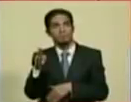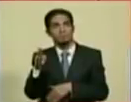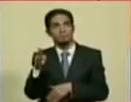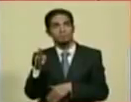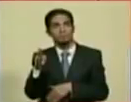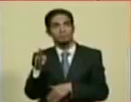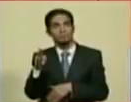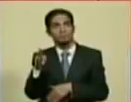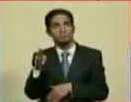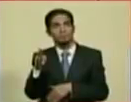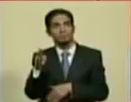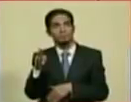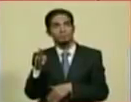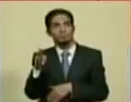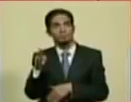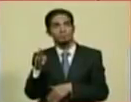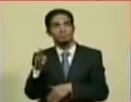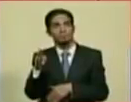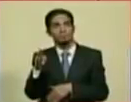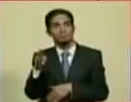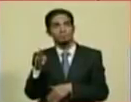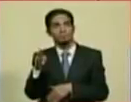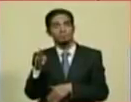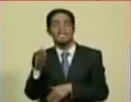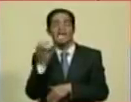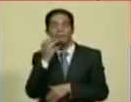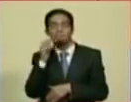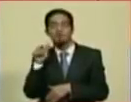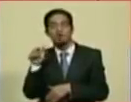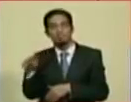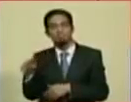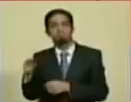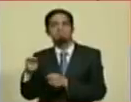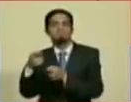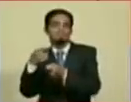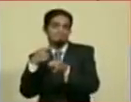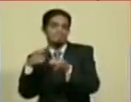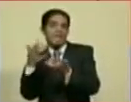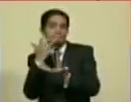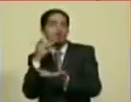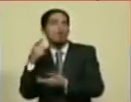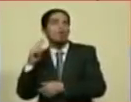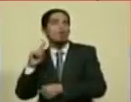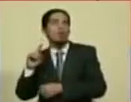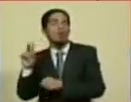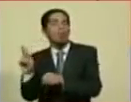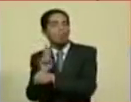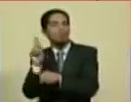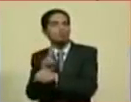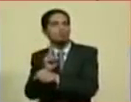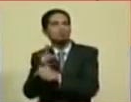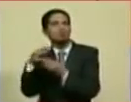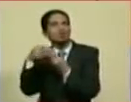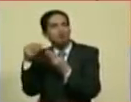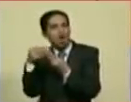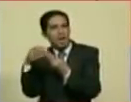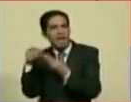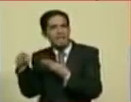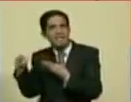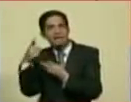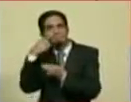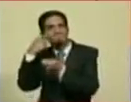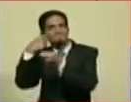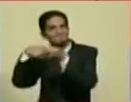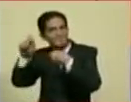transacción a valores irracionales. Es decir, que hay fondos